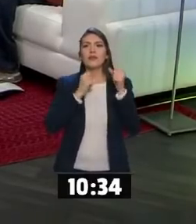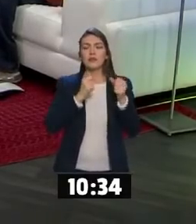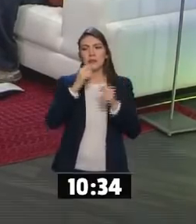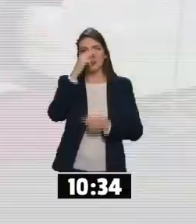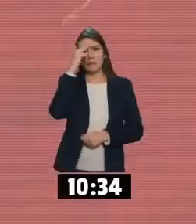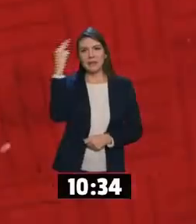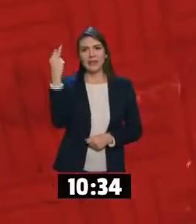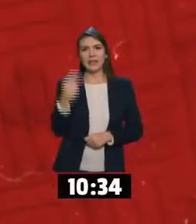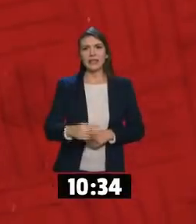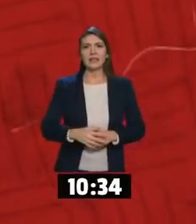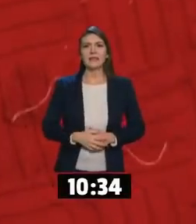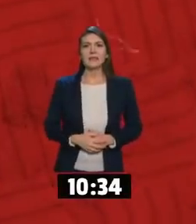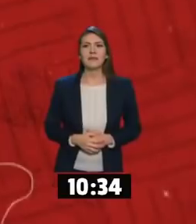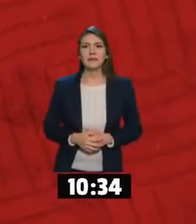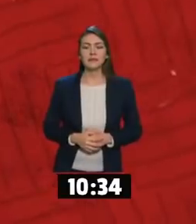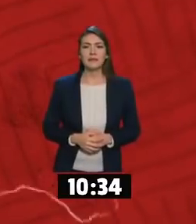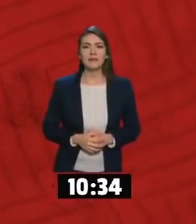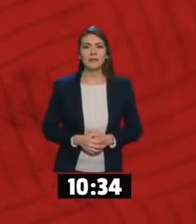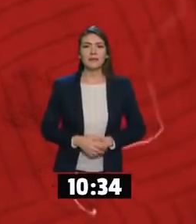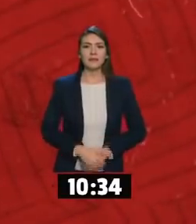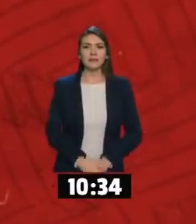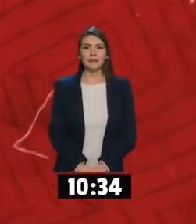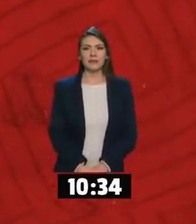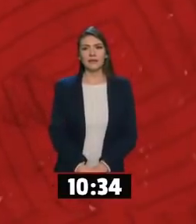mexicana convulsiona.